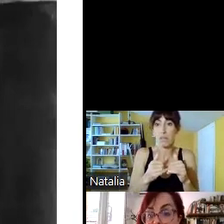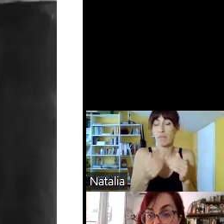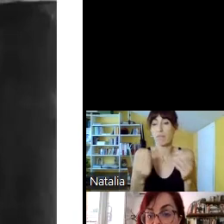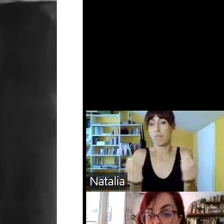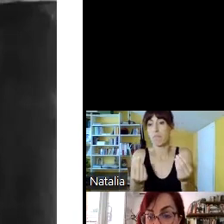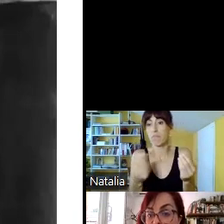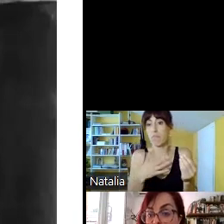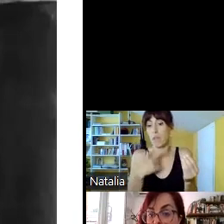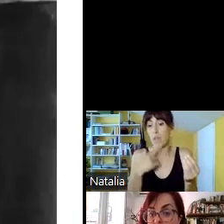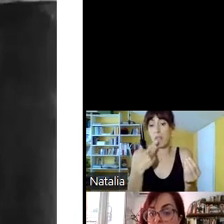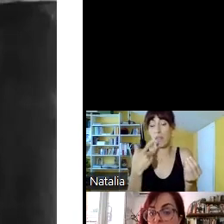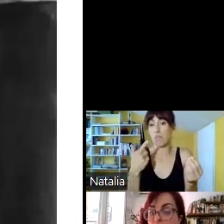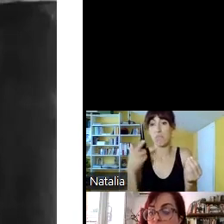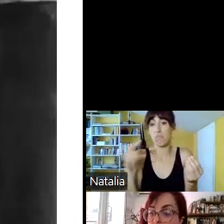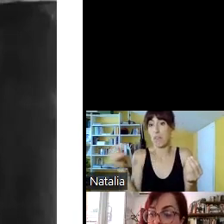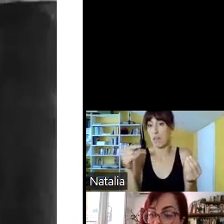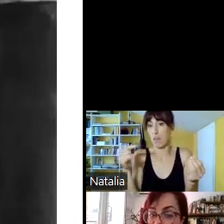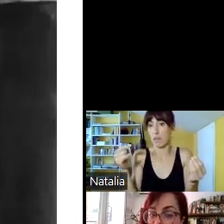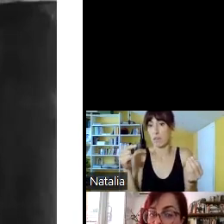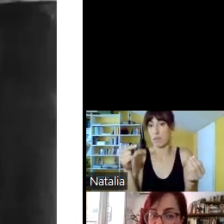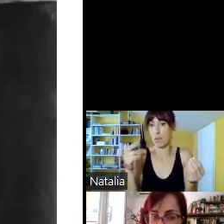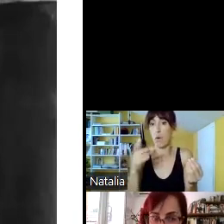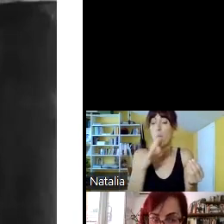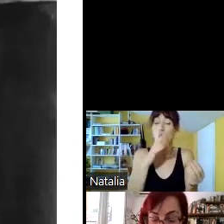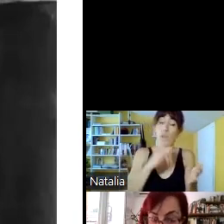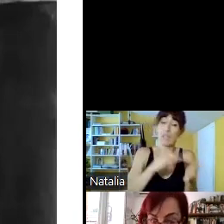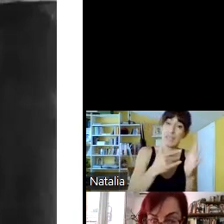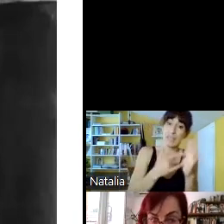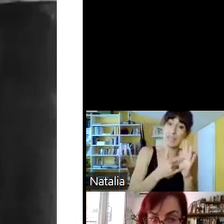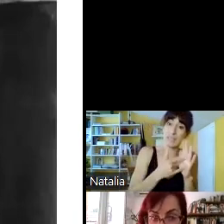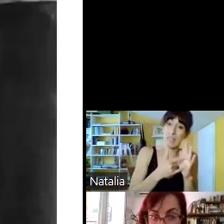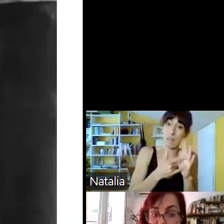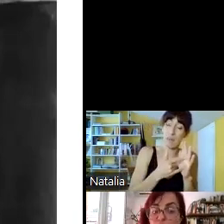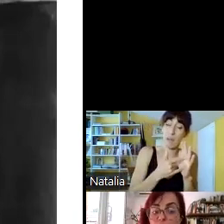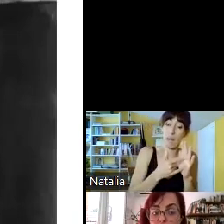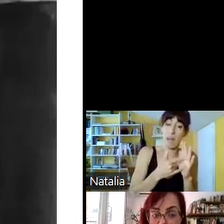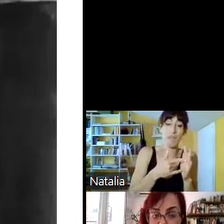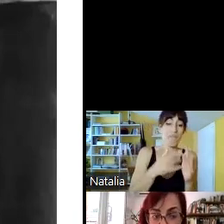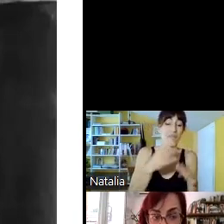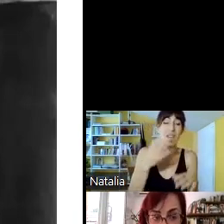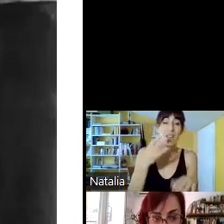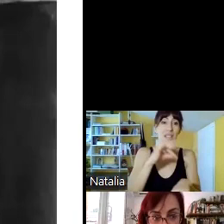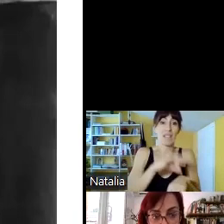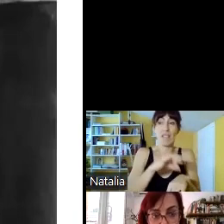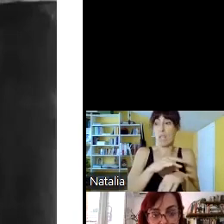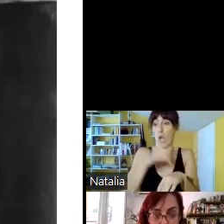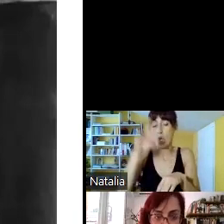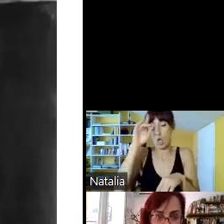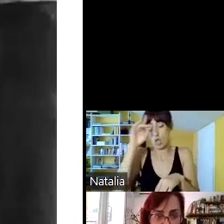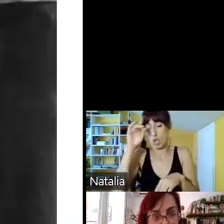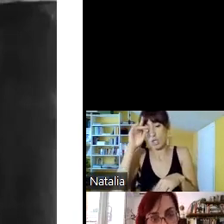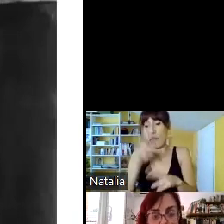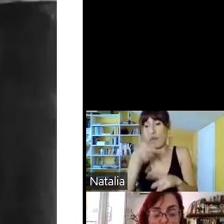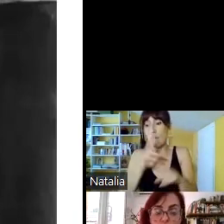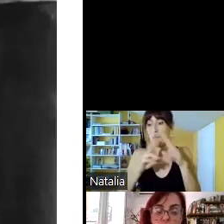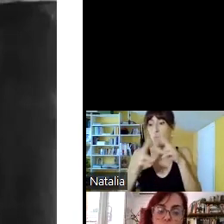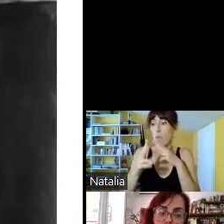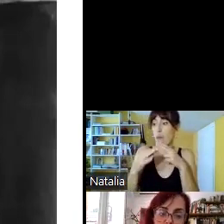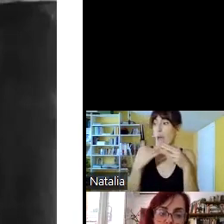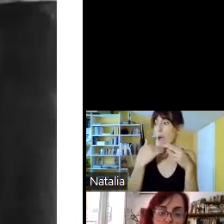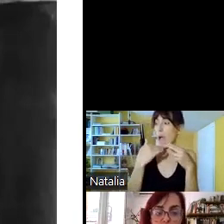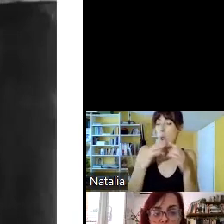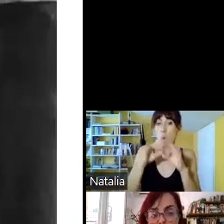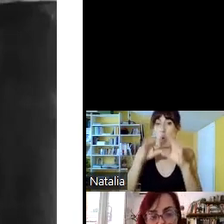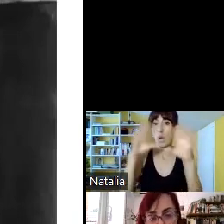es una desventaja en el sistema sanitario, porque el sistema sanitario desprecia lo inespecífico y no sabe cómo responder a lo inespecífico. Entonces, o